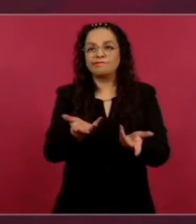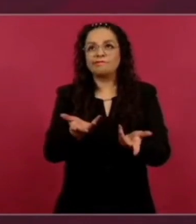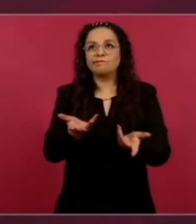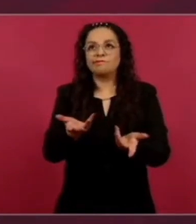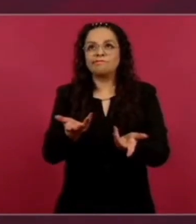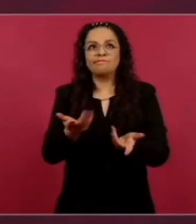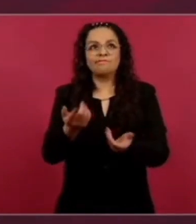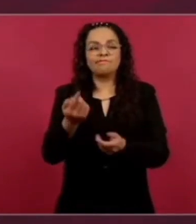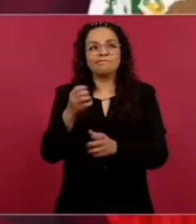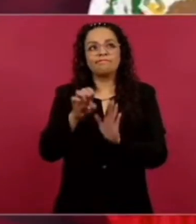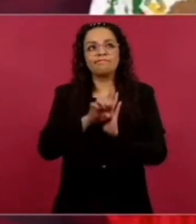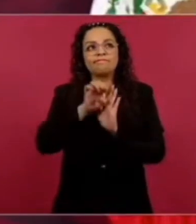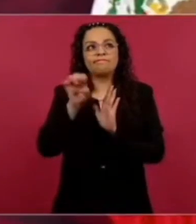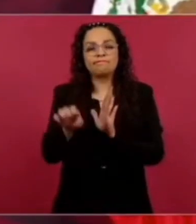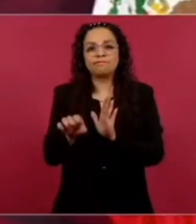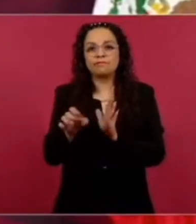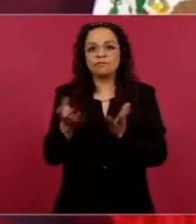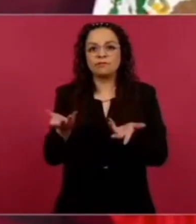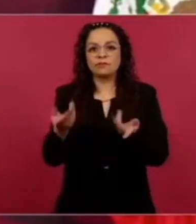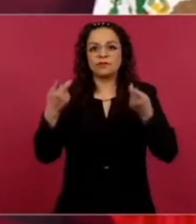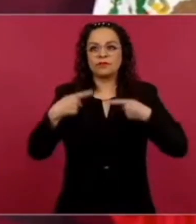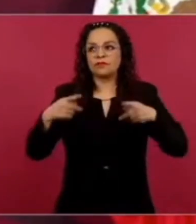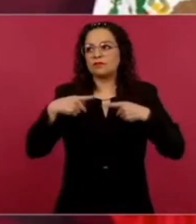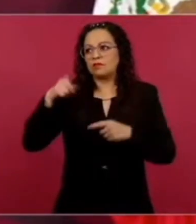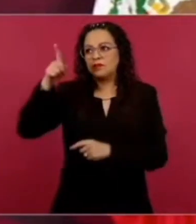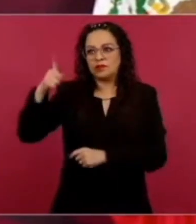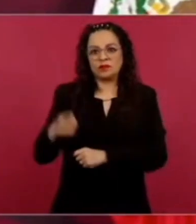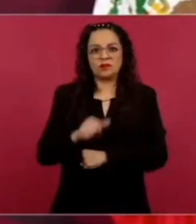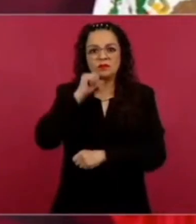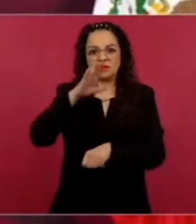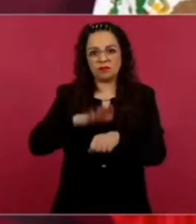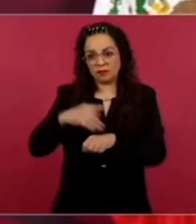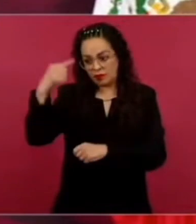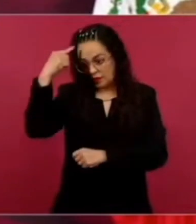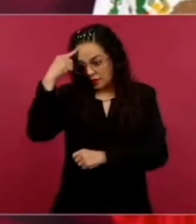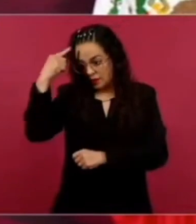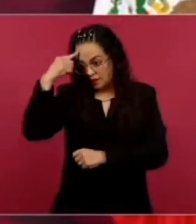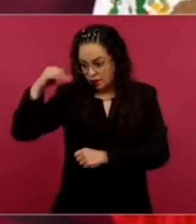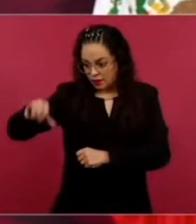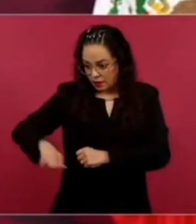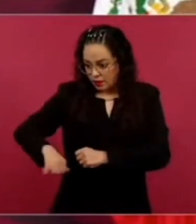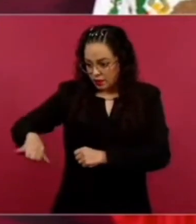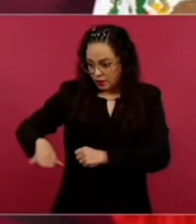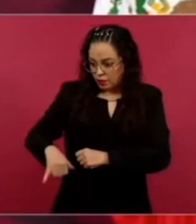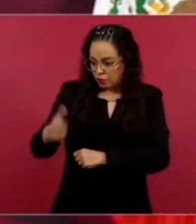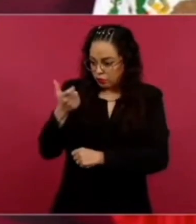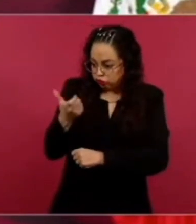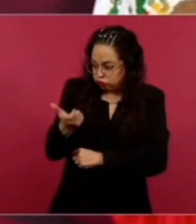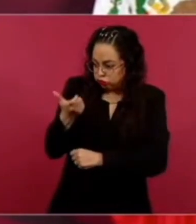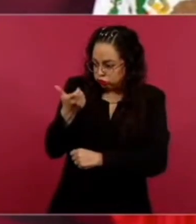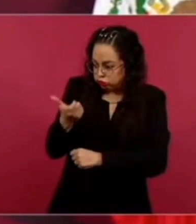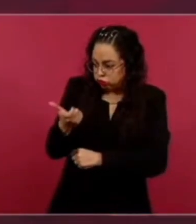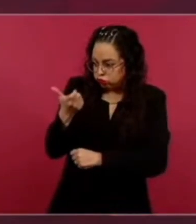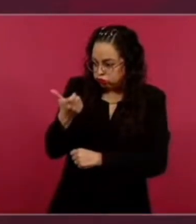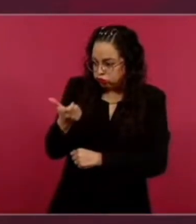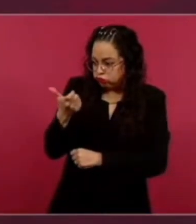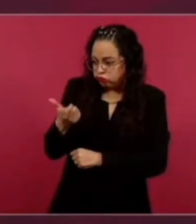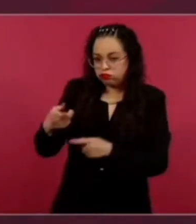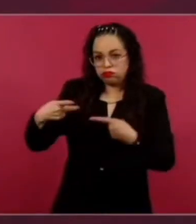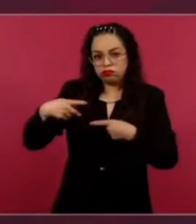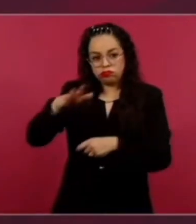que por el afán económico, ¿no?, de crecimiento se afecte la salud del pueblo.